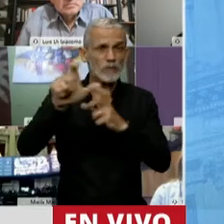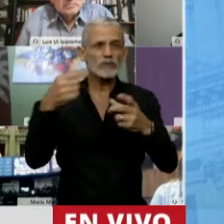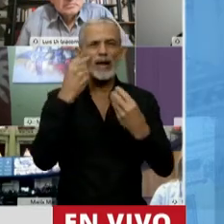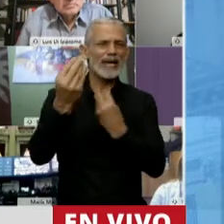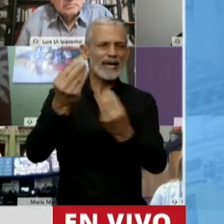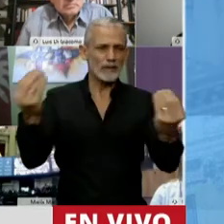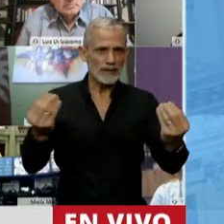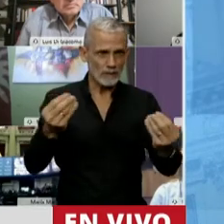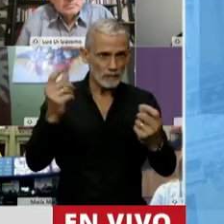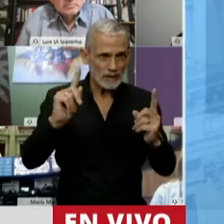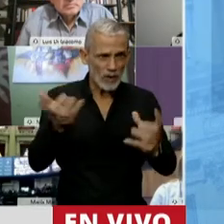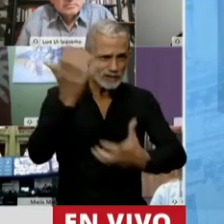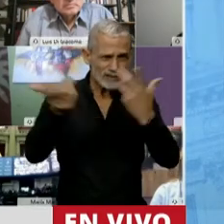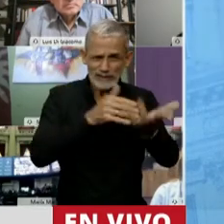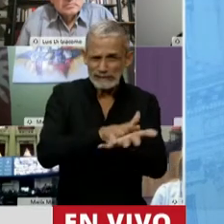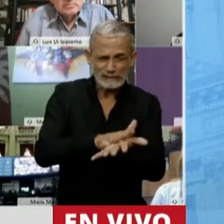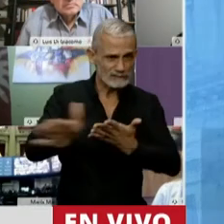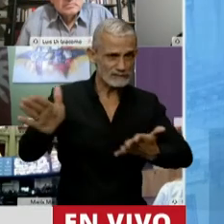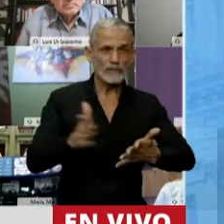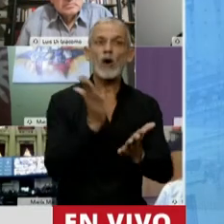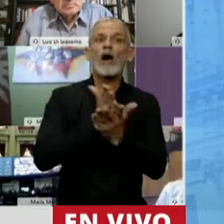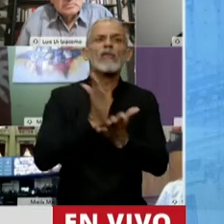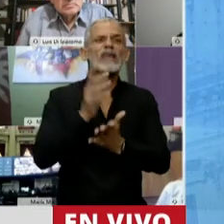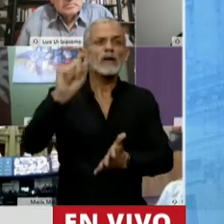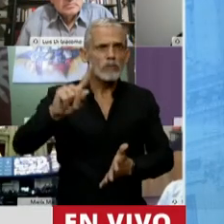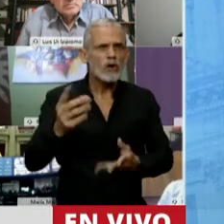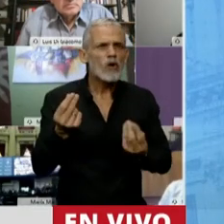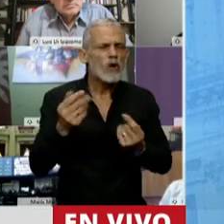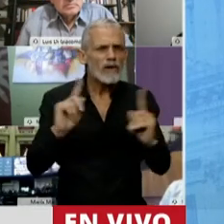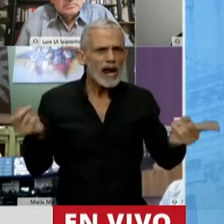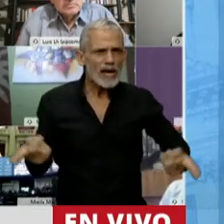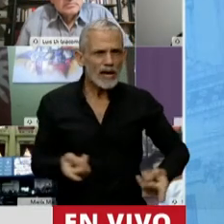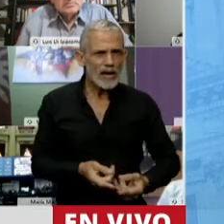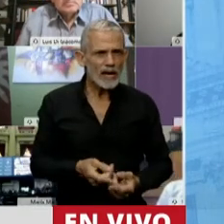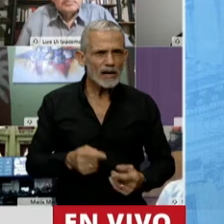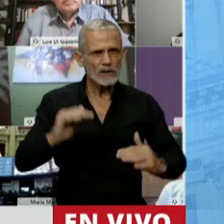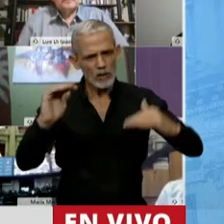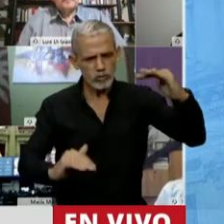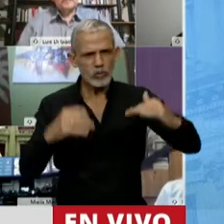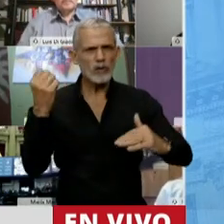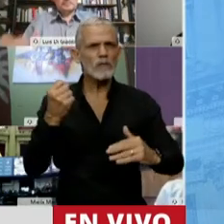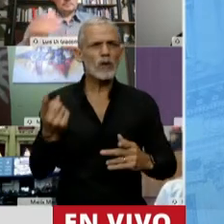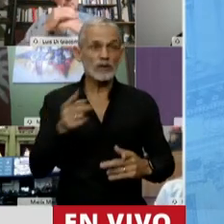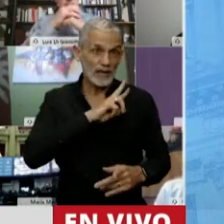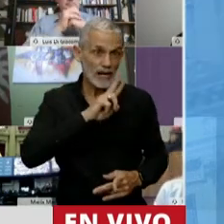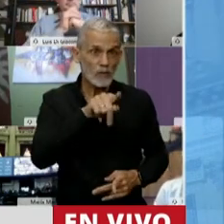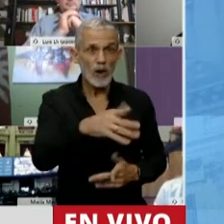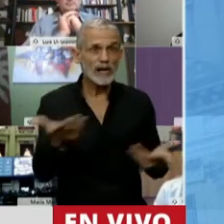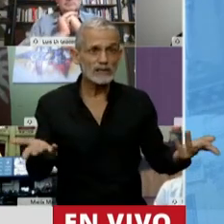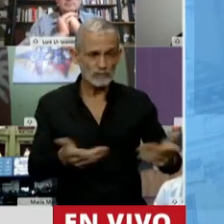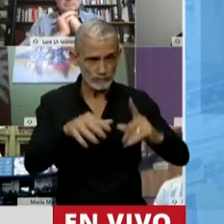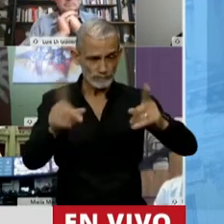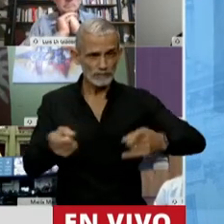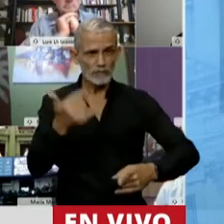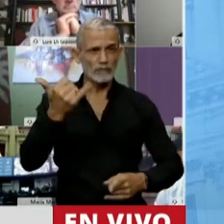territorios arrasados. ¿Acaso, digamos, sus derechos propietarios son menos importantes? ¿Y los de las mujeres? Porque